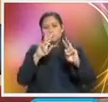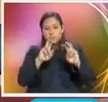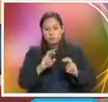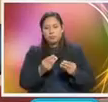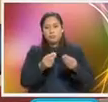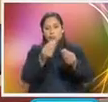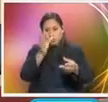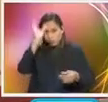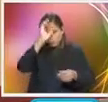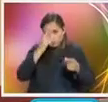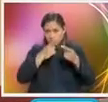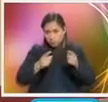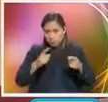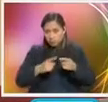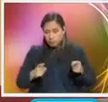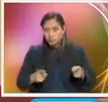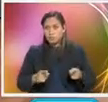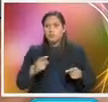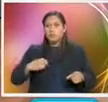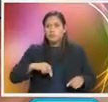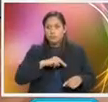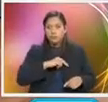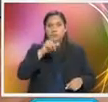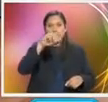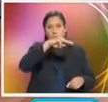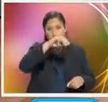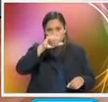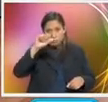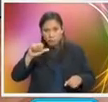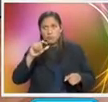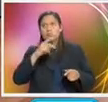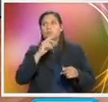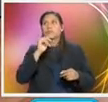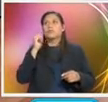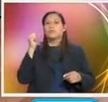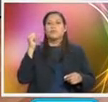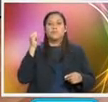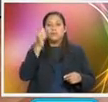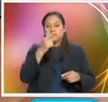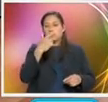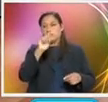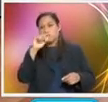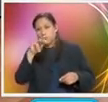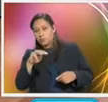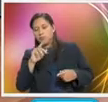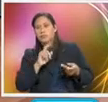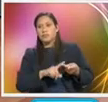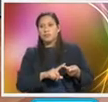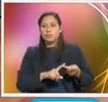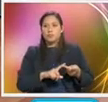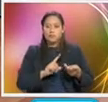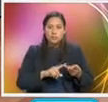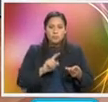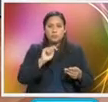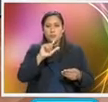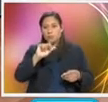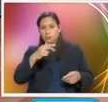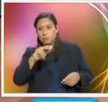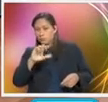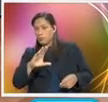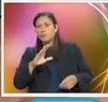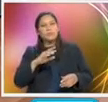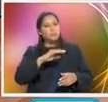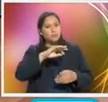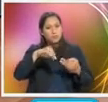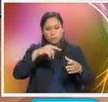cultural diferente. Es decir, vamos desde Milpa hasta Gustavo Amadero, Tláhuac, por toda